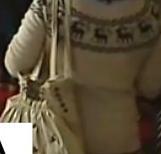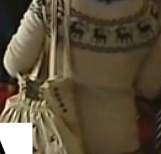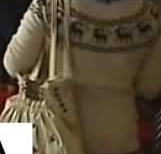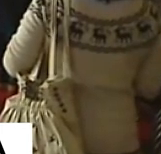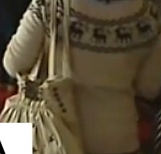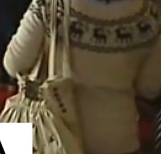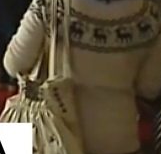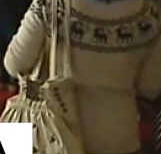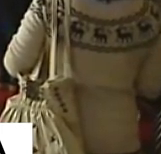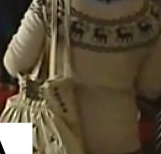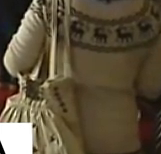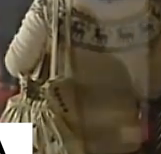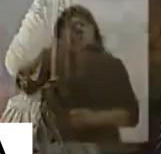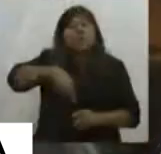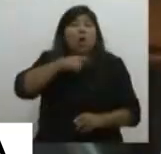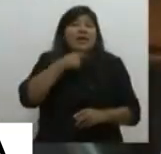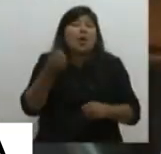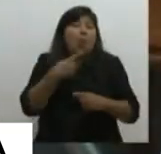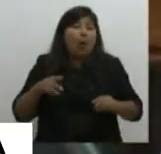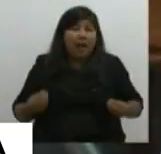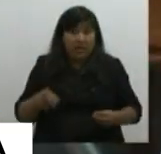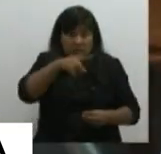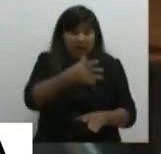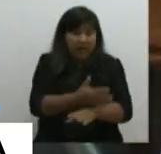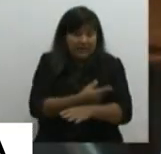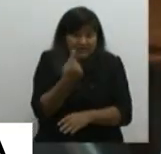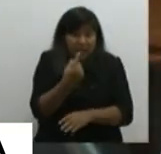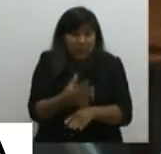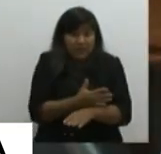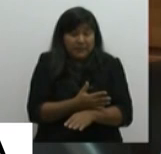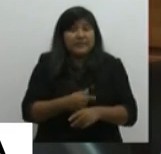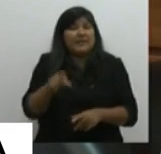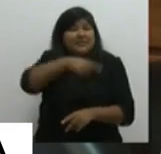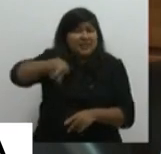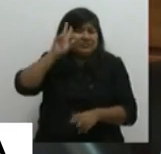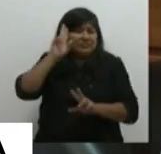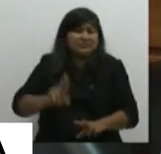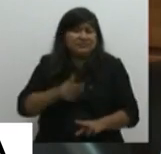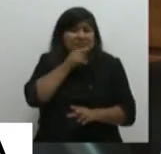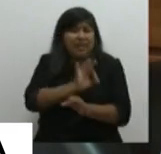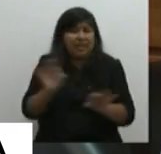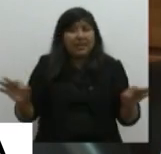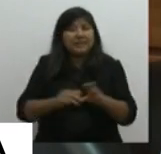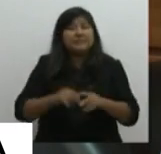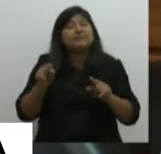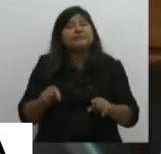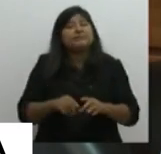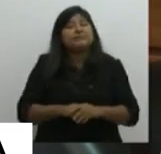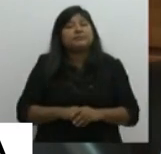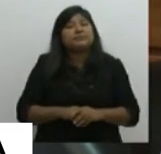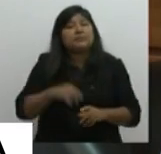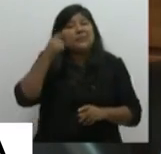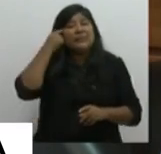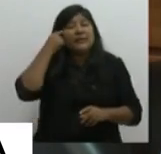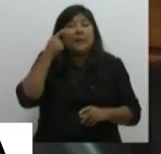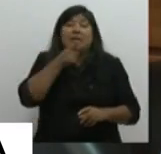sesión qué es lo que querían hacer. Creo que falta un poco de respeto. Creo que tienen que ser